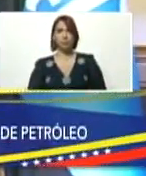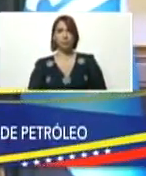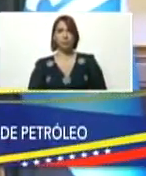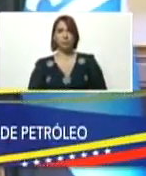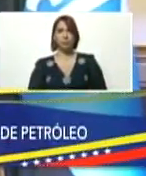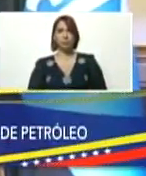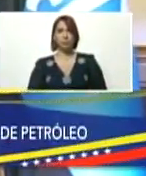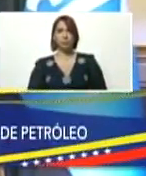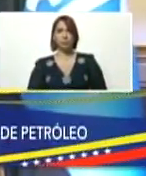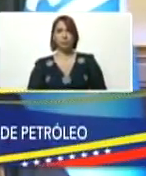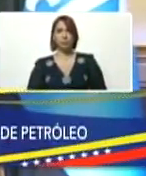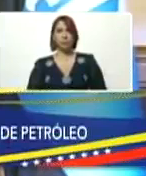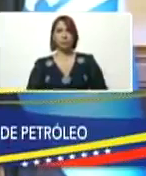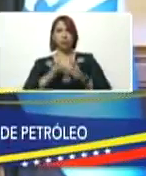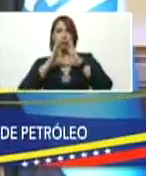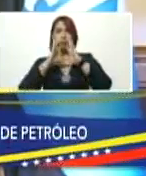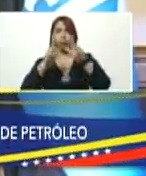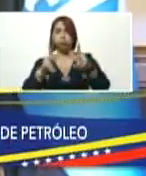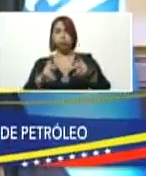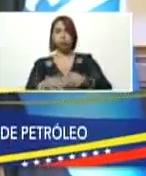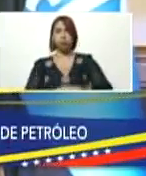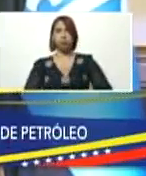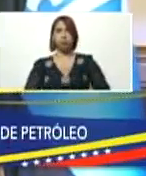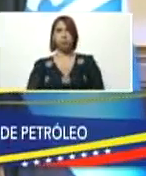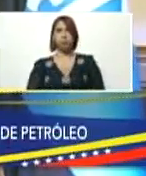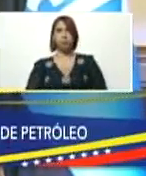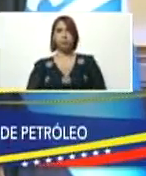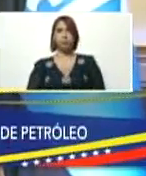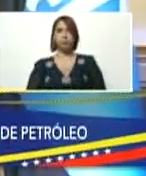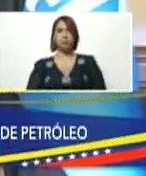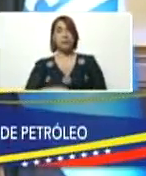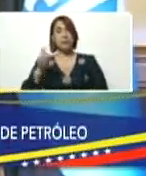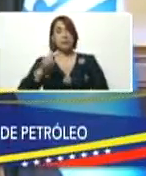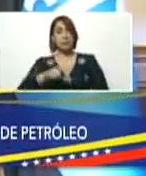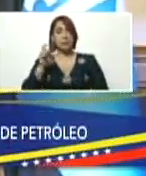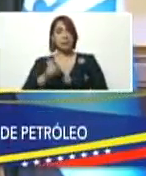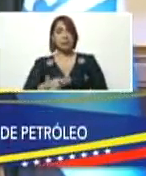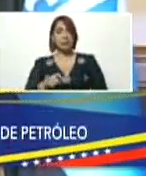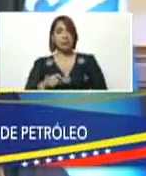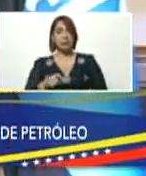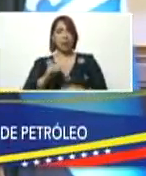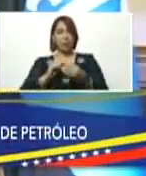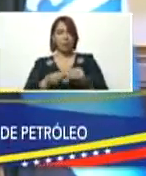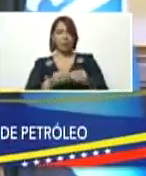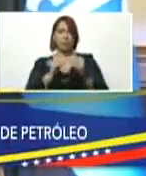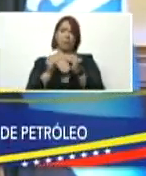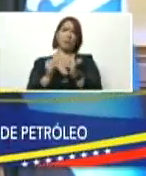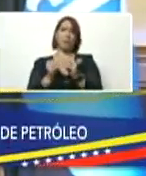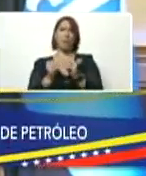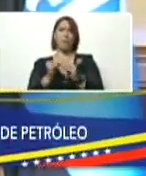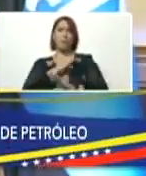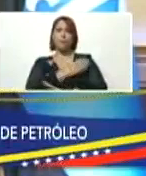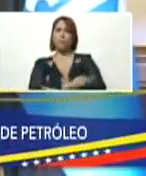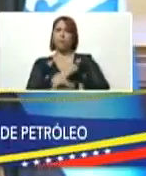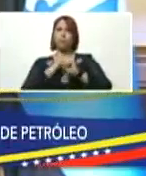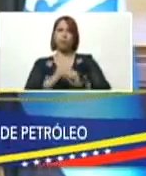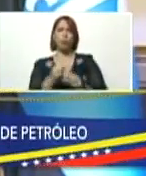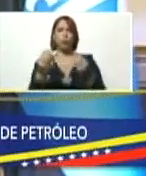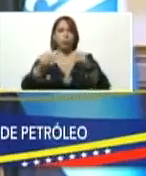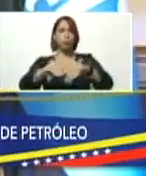con un planteamiento. Es necesario configurar una poderosa